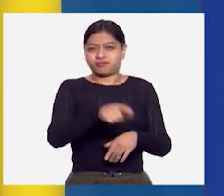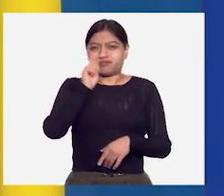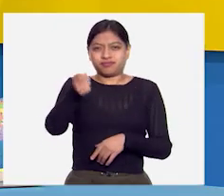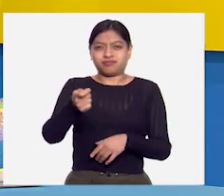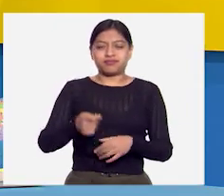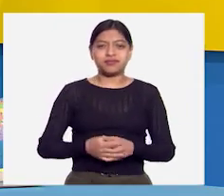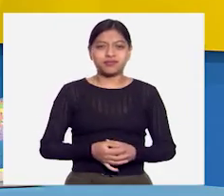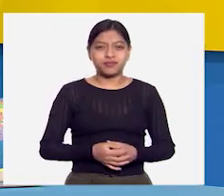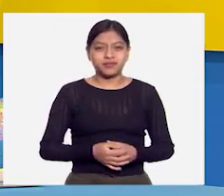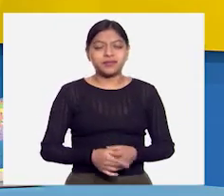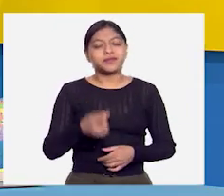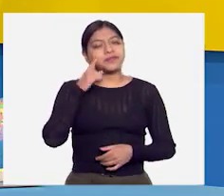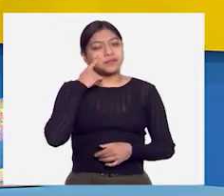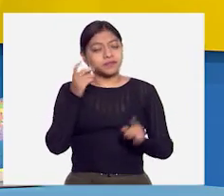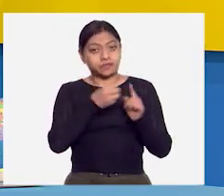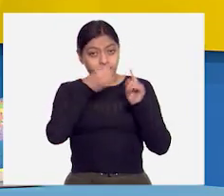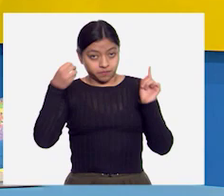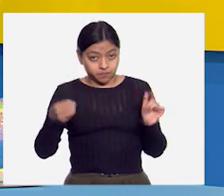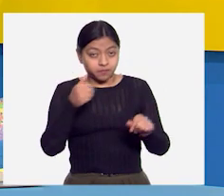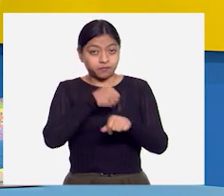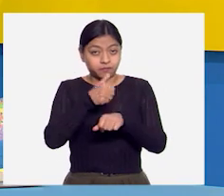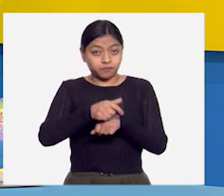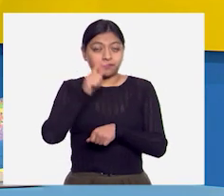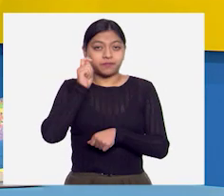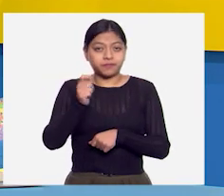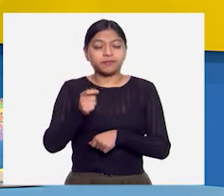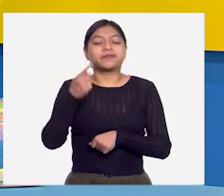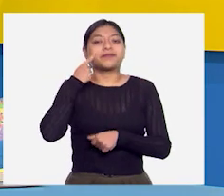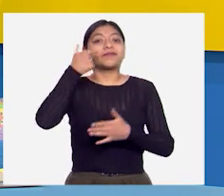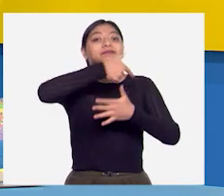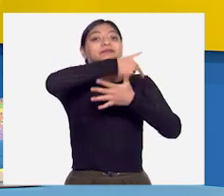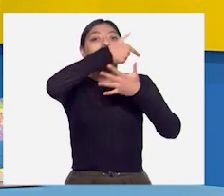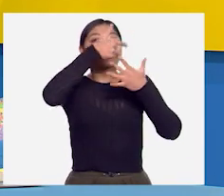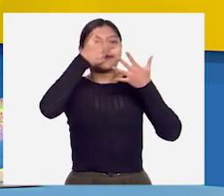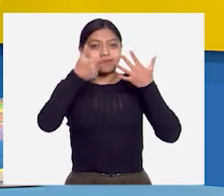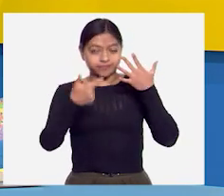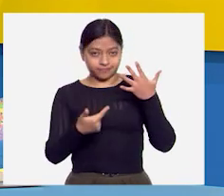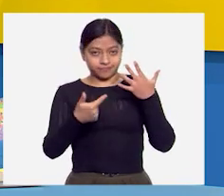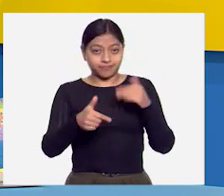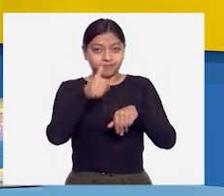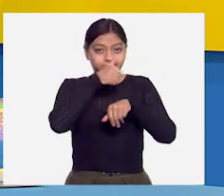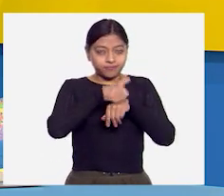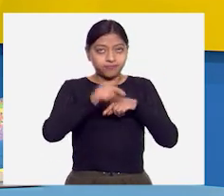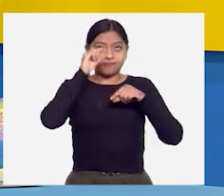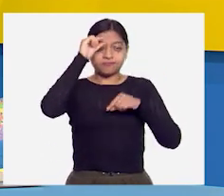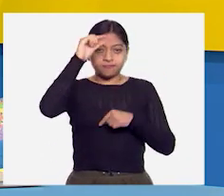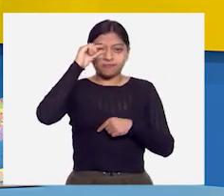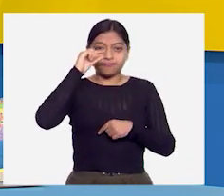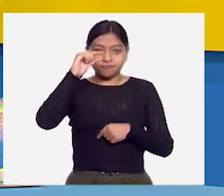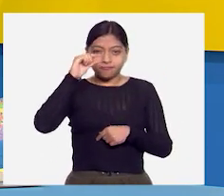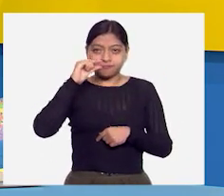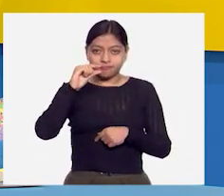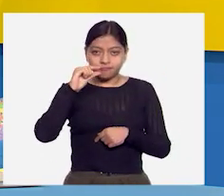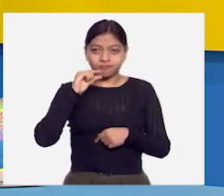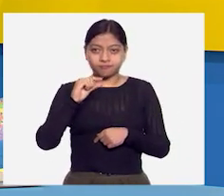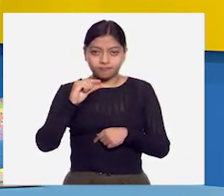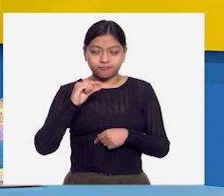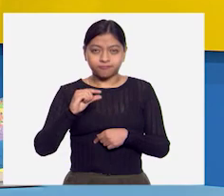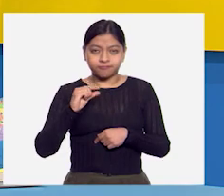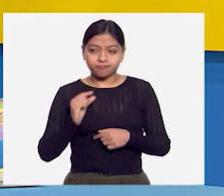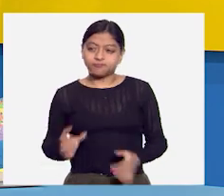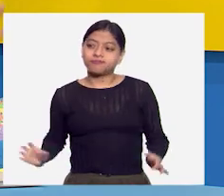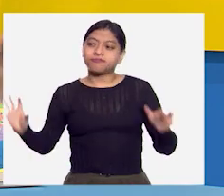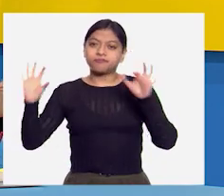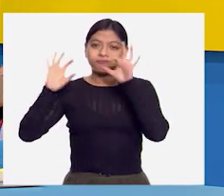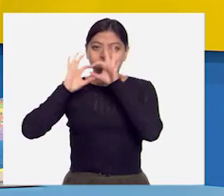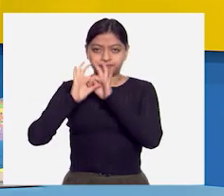hizo? La distribución de datos es la lista de valores de un conjunto de datos que pueden corresponder a